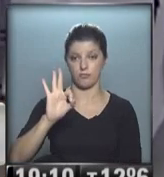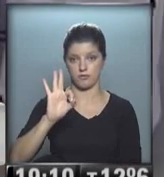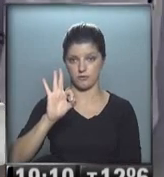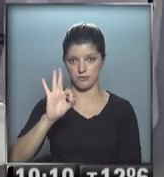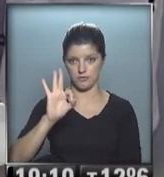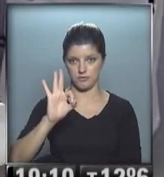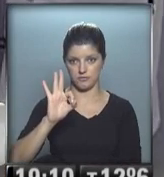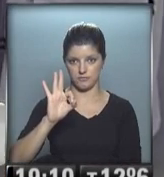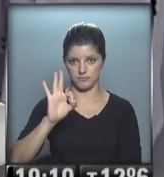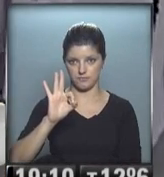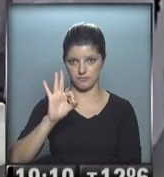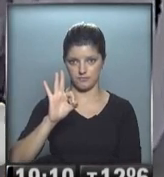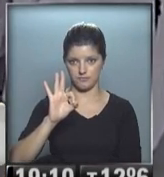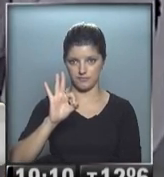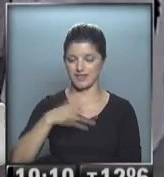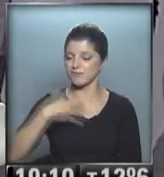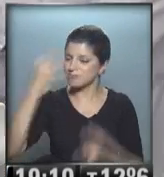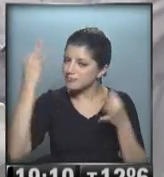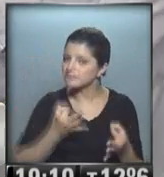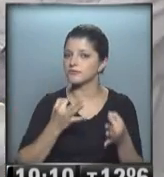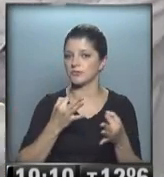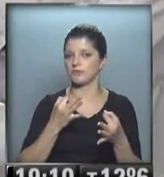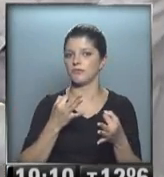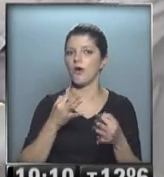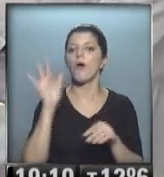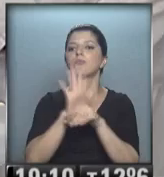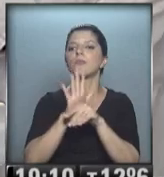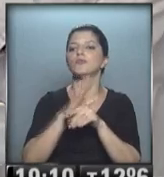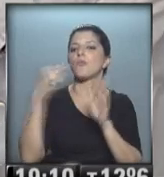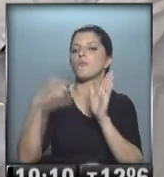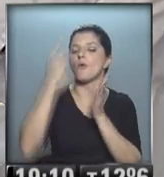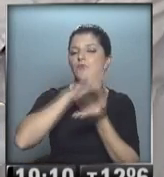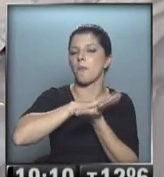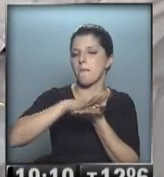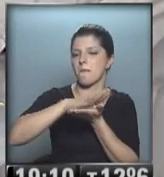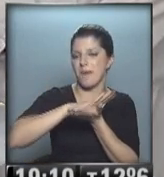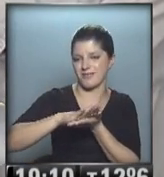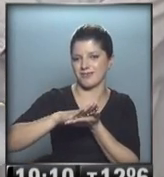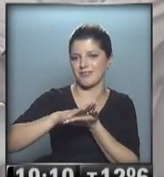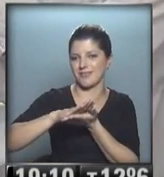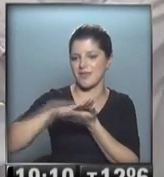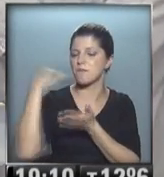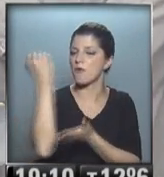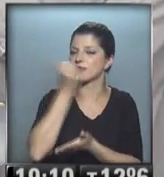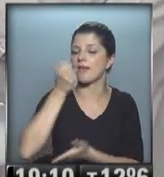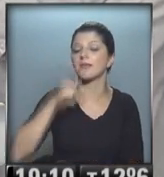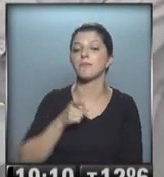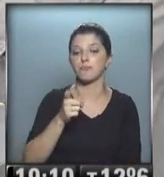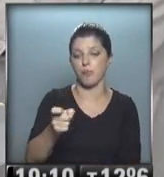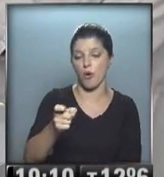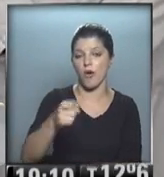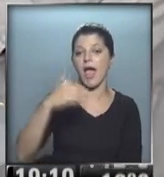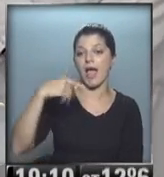que sin ninguna duda marca una trayectoria en la oncología local,